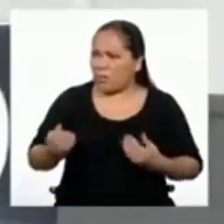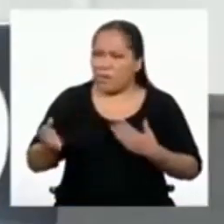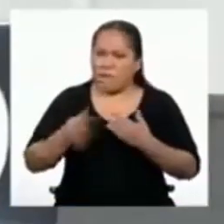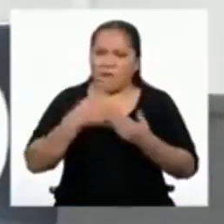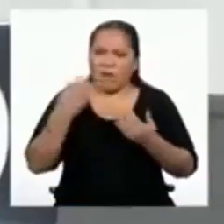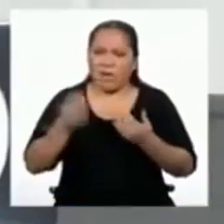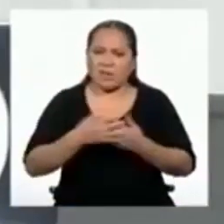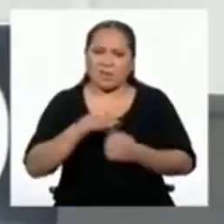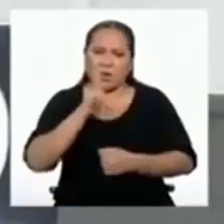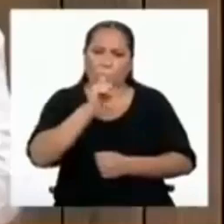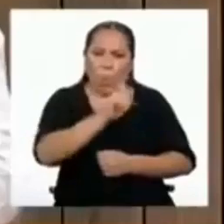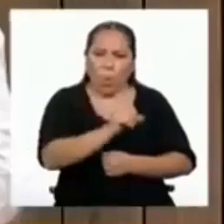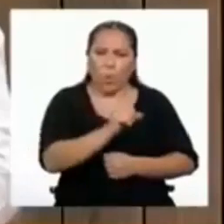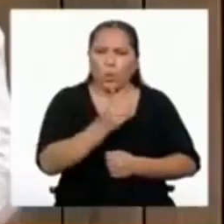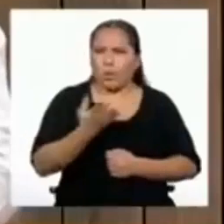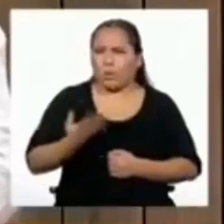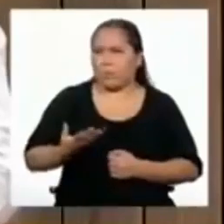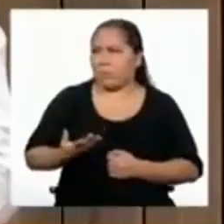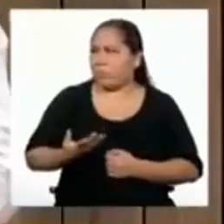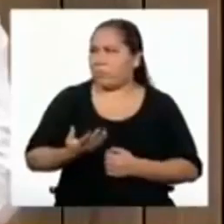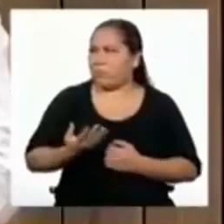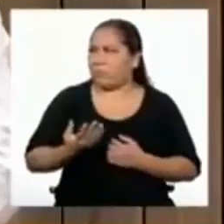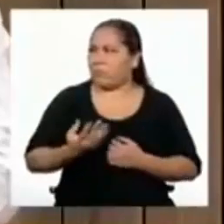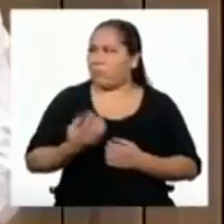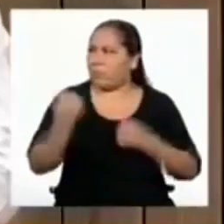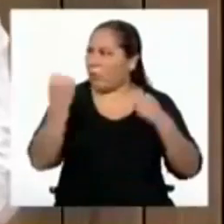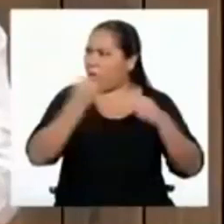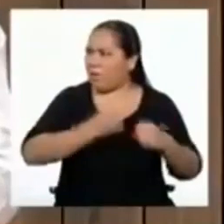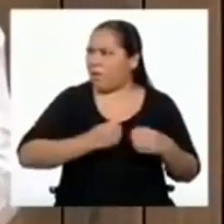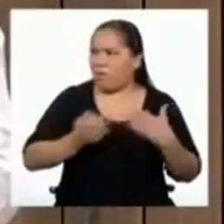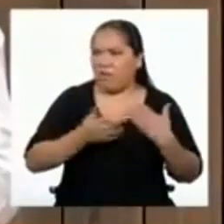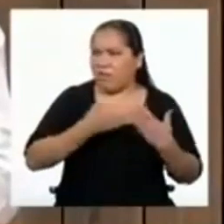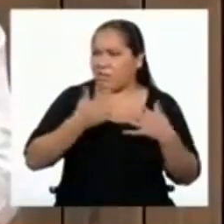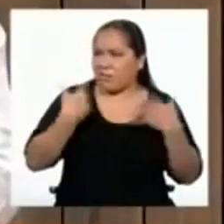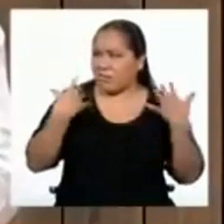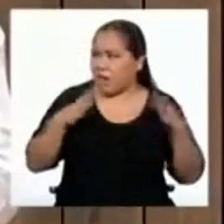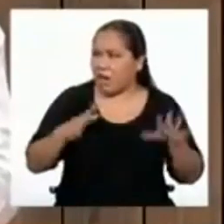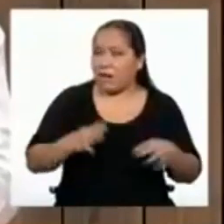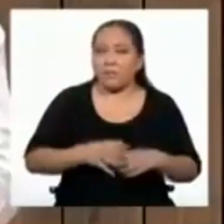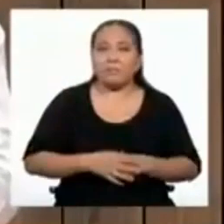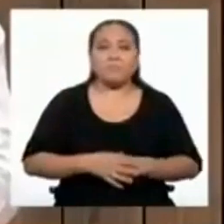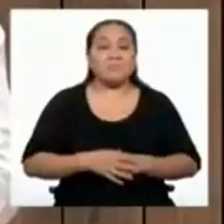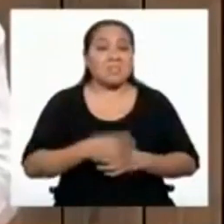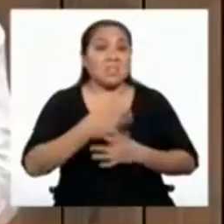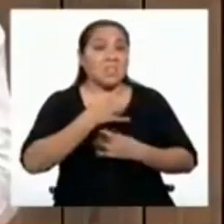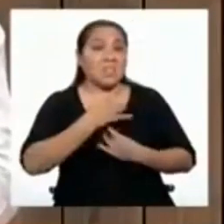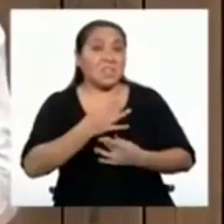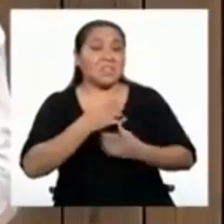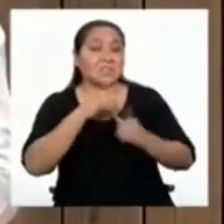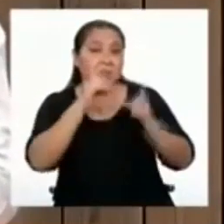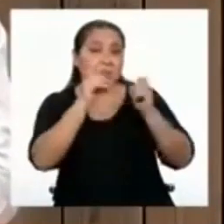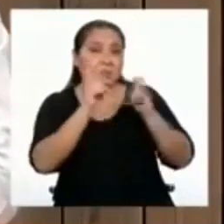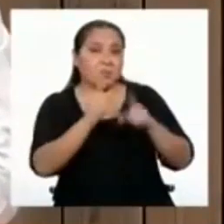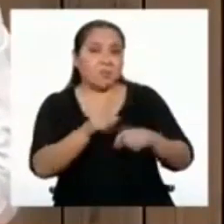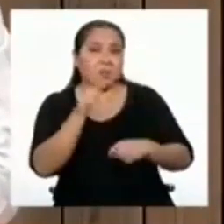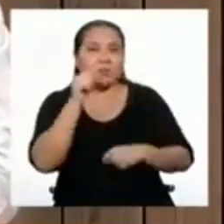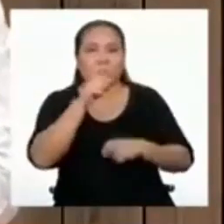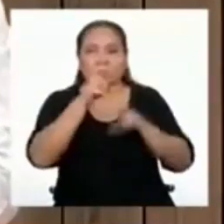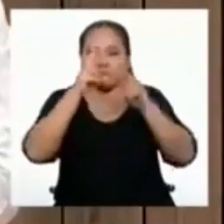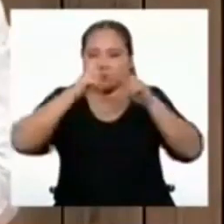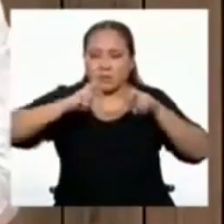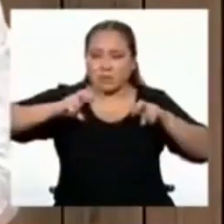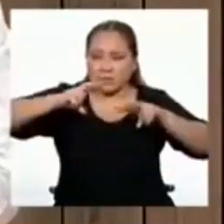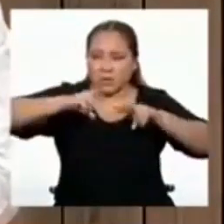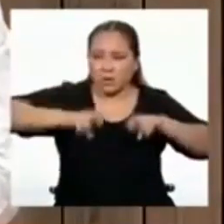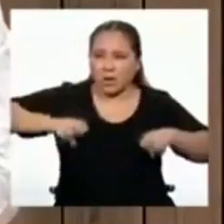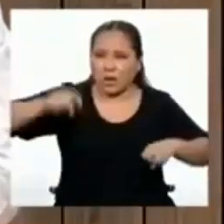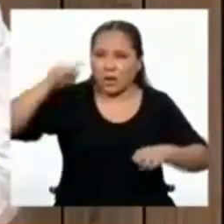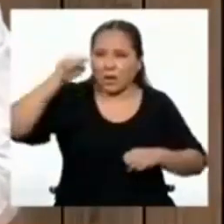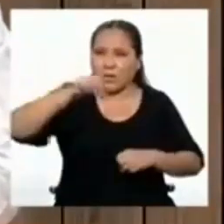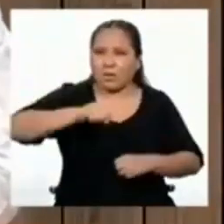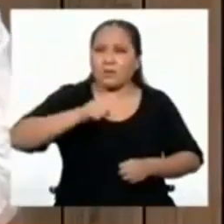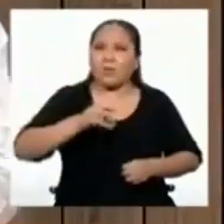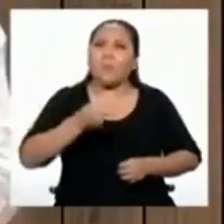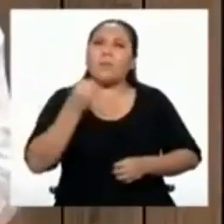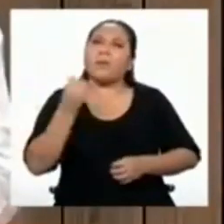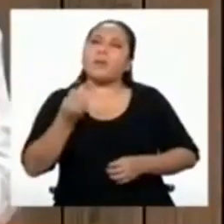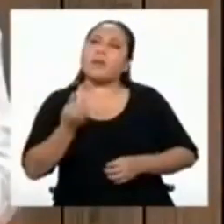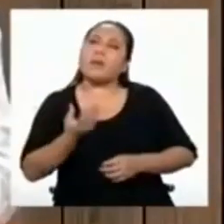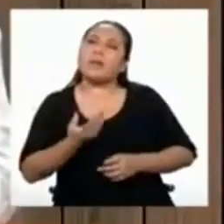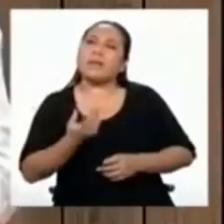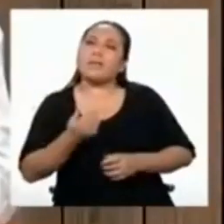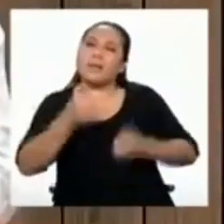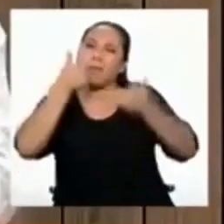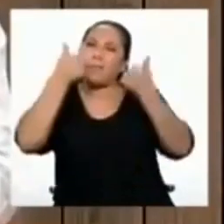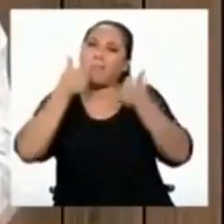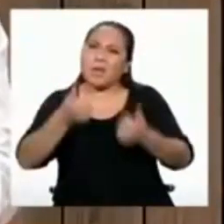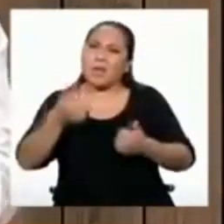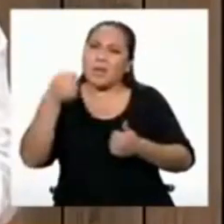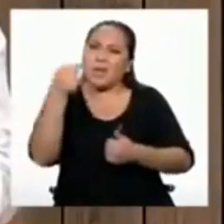fácil tener solo uno? Qué interesante pregunta, Jonathan. Eso te podría llevar a investigar más sobre qué tan eficaz ha